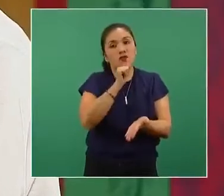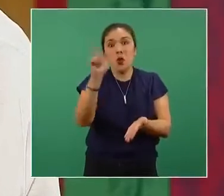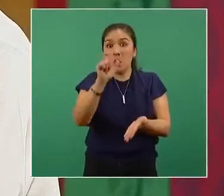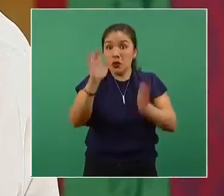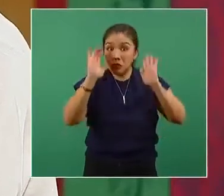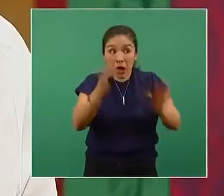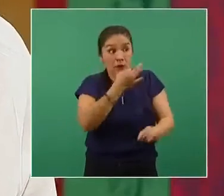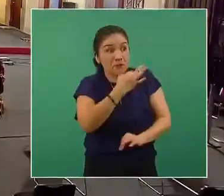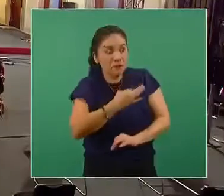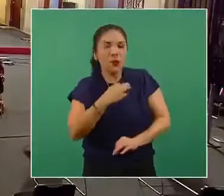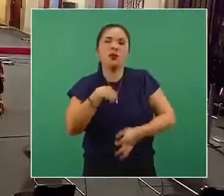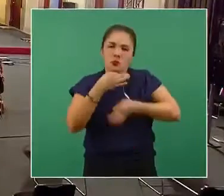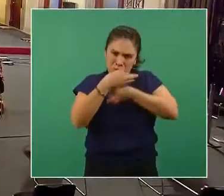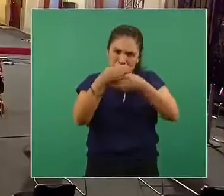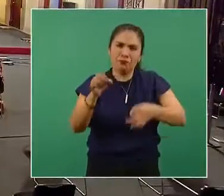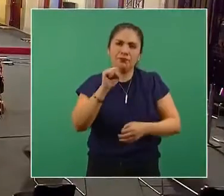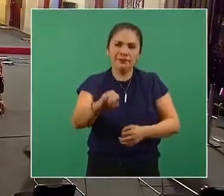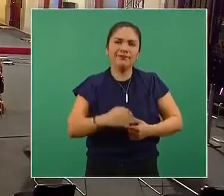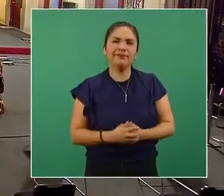lo comunicamos.